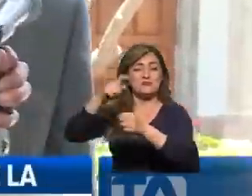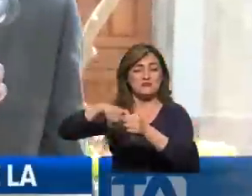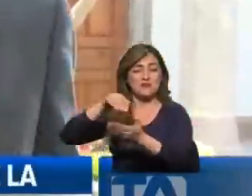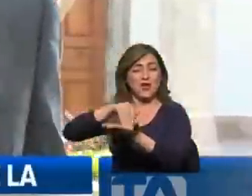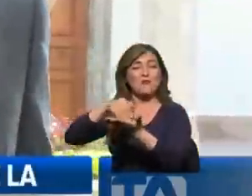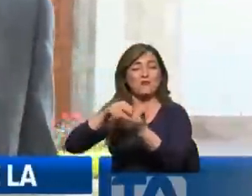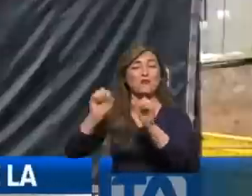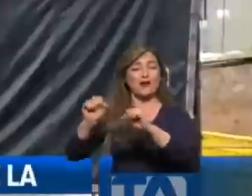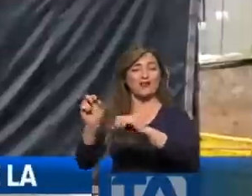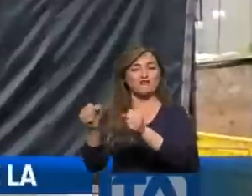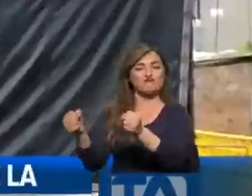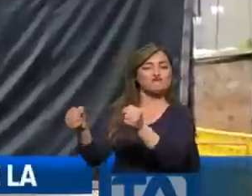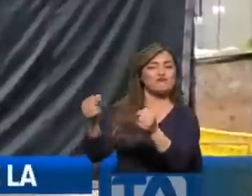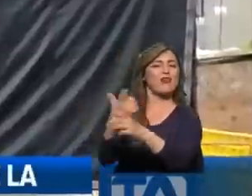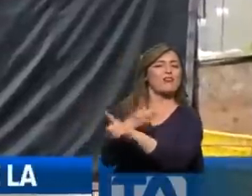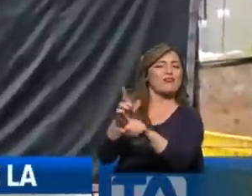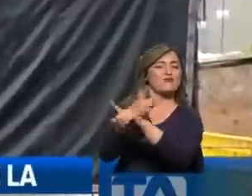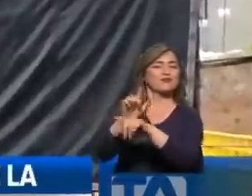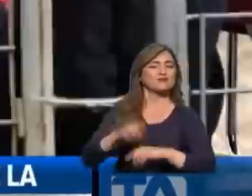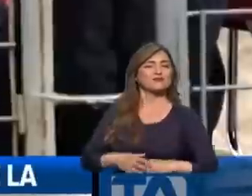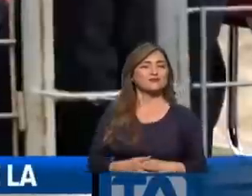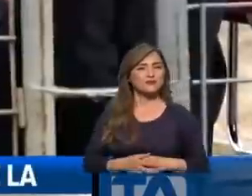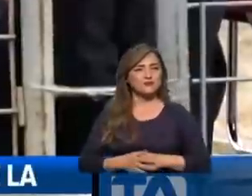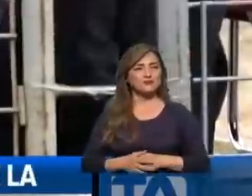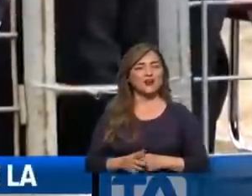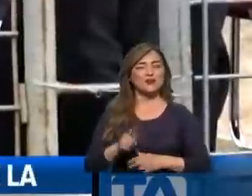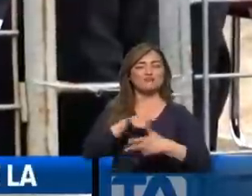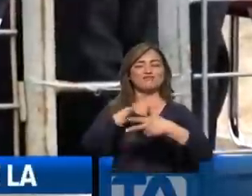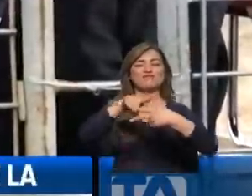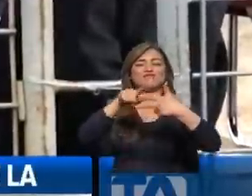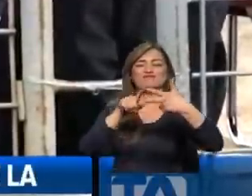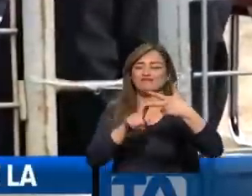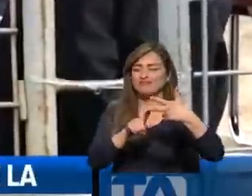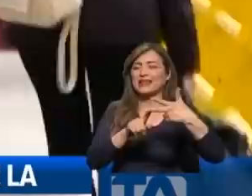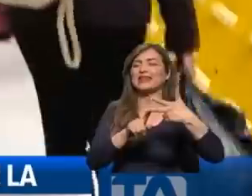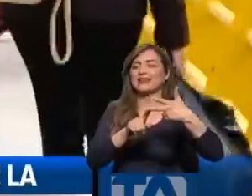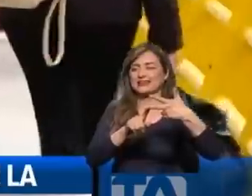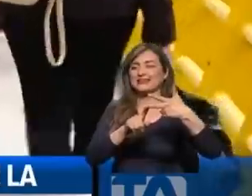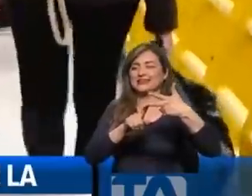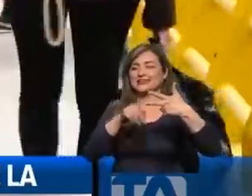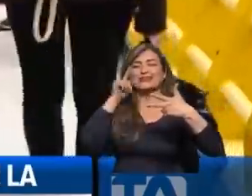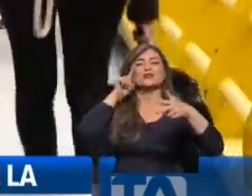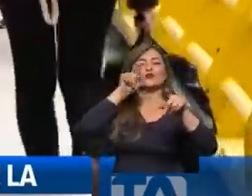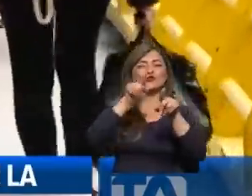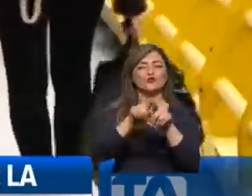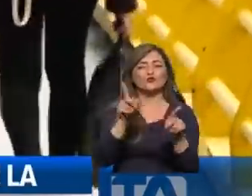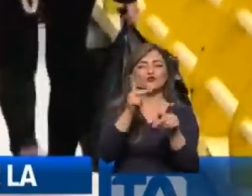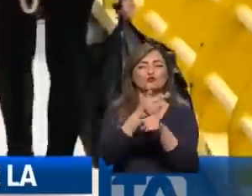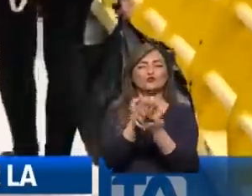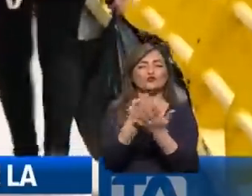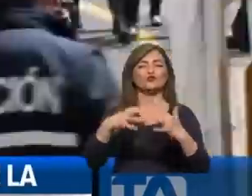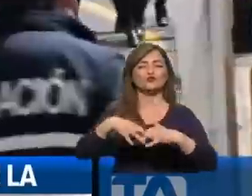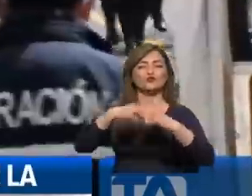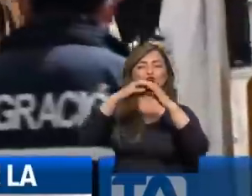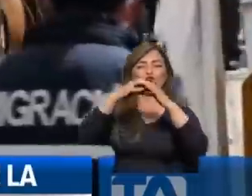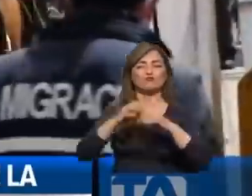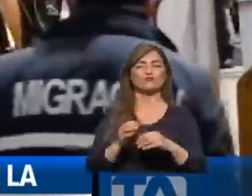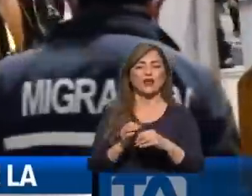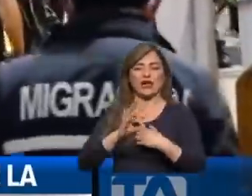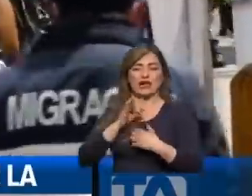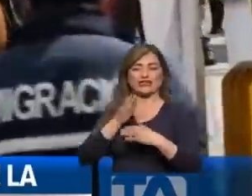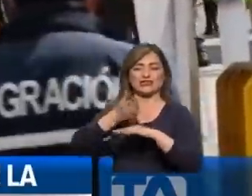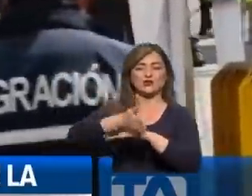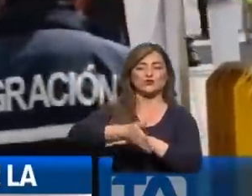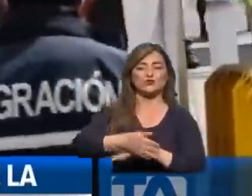producción, tras la reunión, anunció que se definieron tres ejes de acción en materia productiva y de reactivación económica